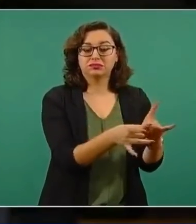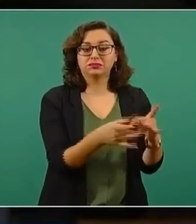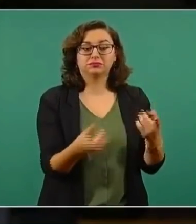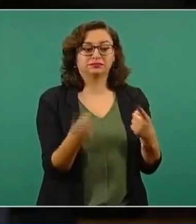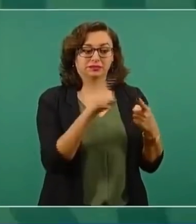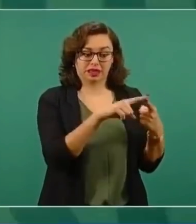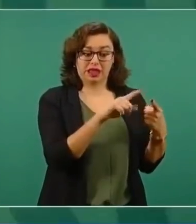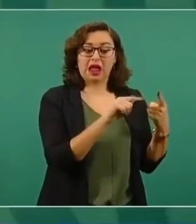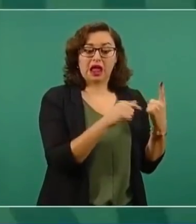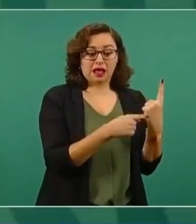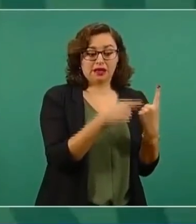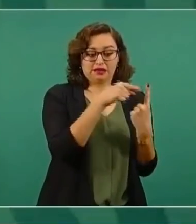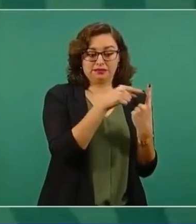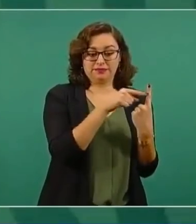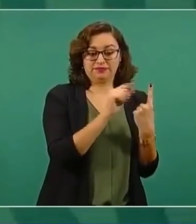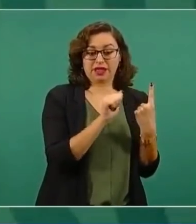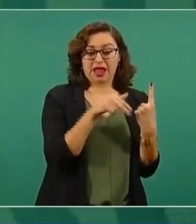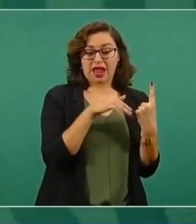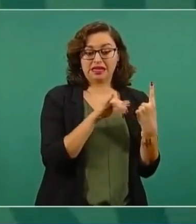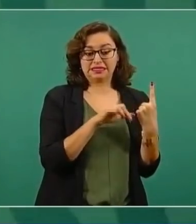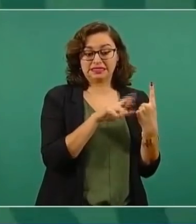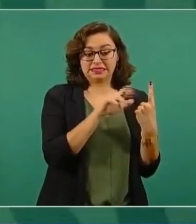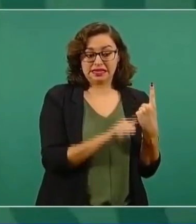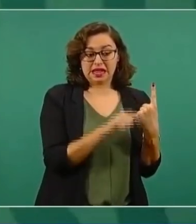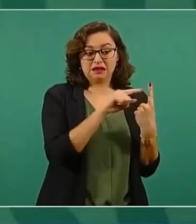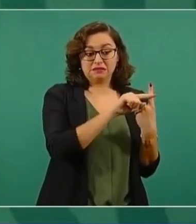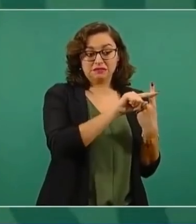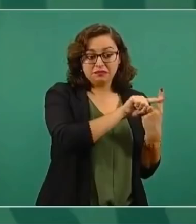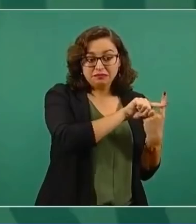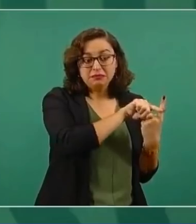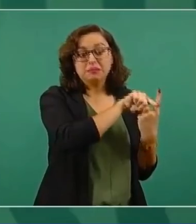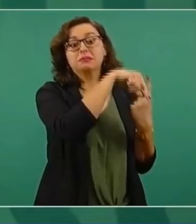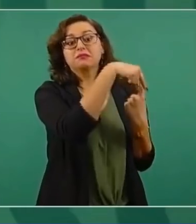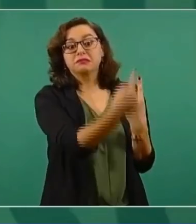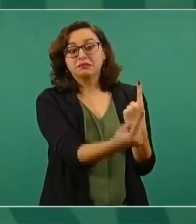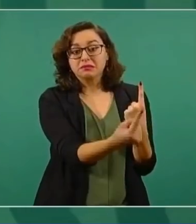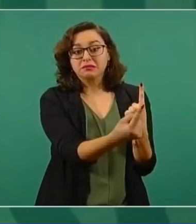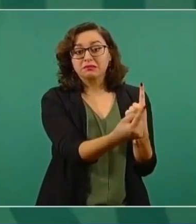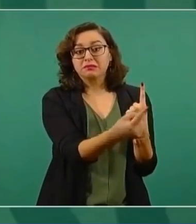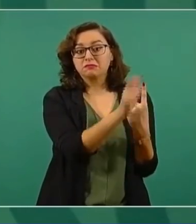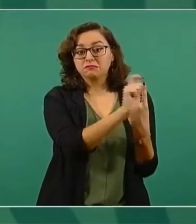señor Ancira le pagaba los viáticos